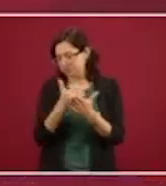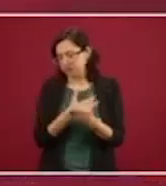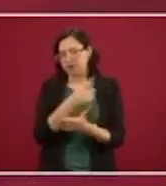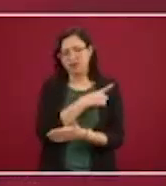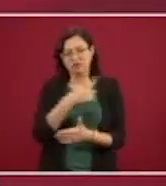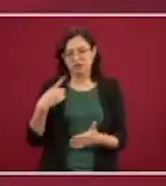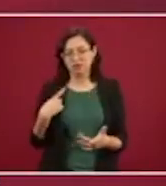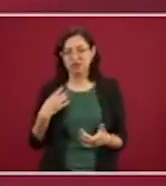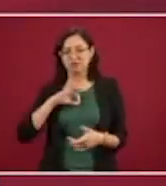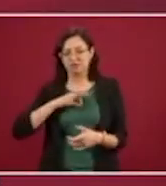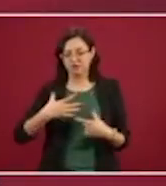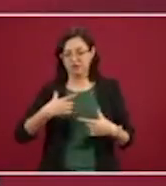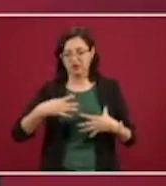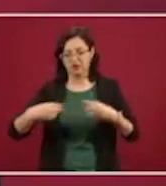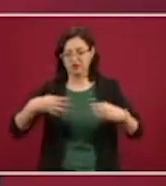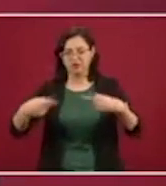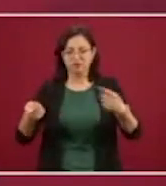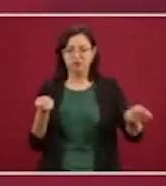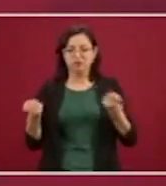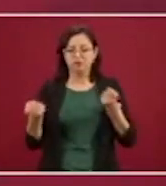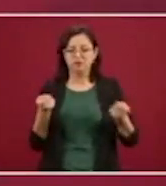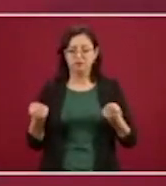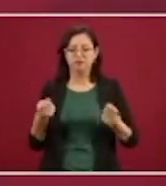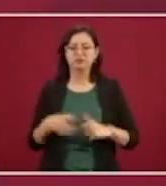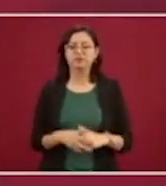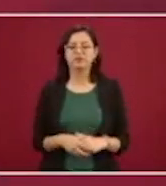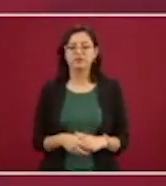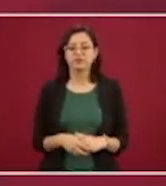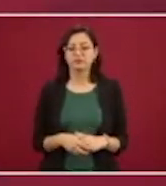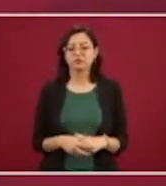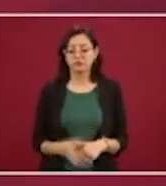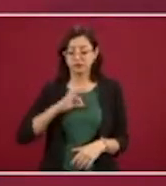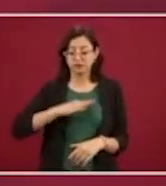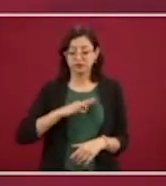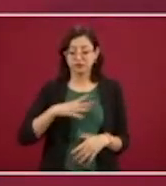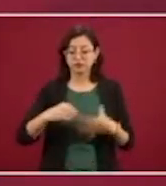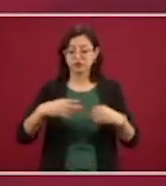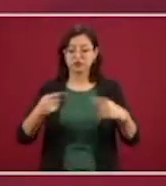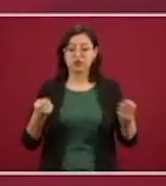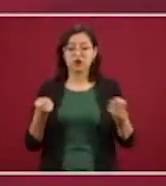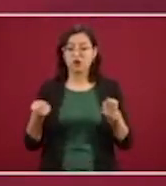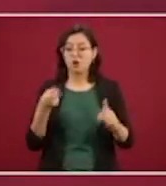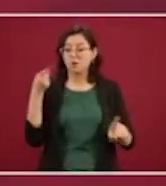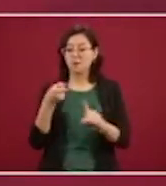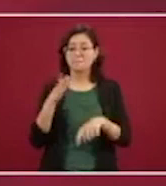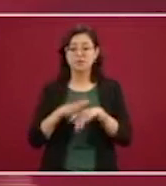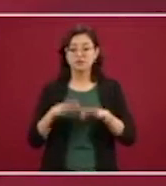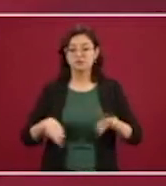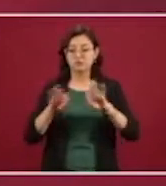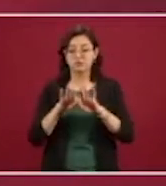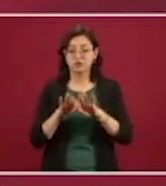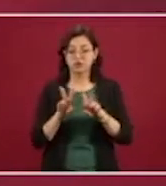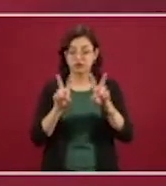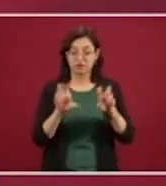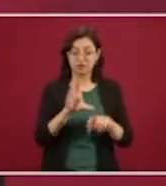de control de infecciones. El principio general de control de infecciones aplica no solamente a COVID en todos